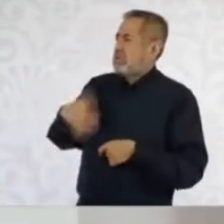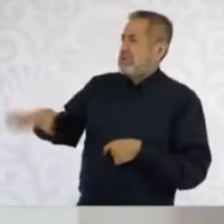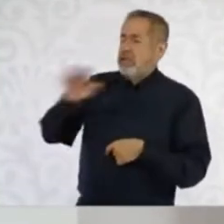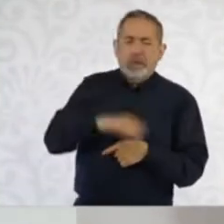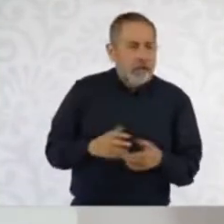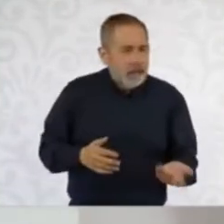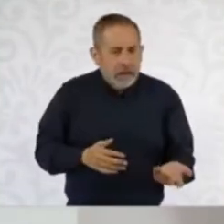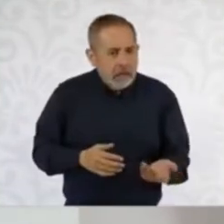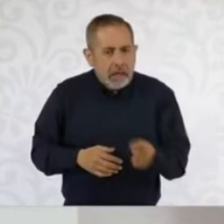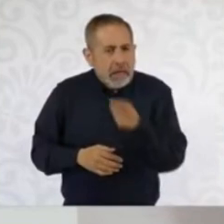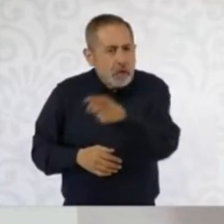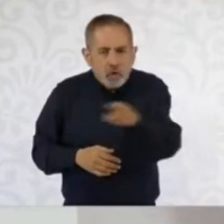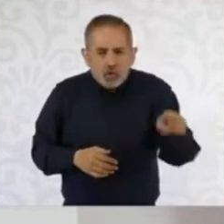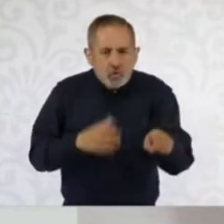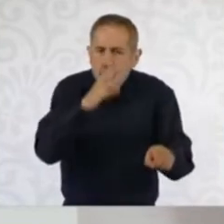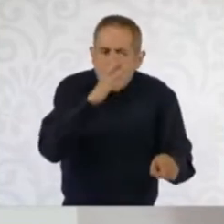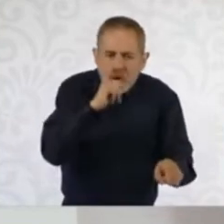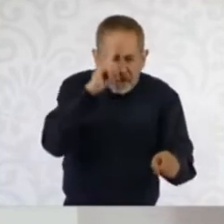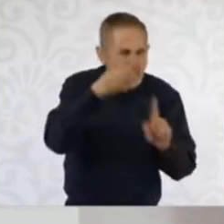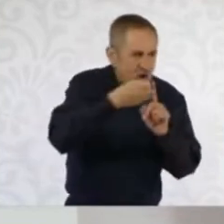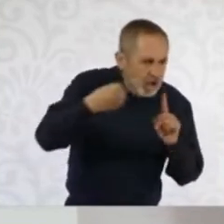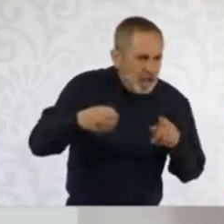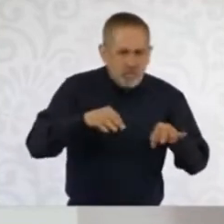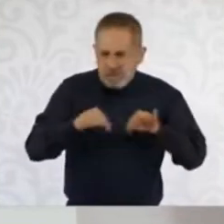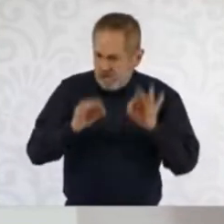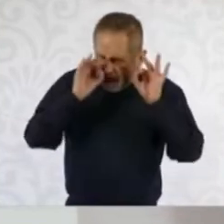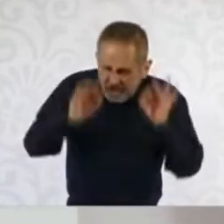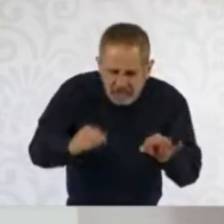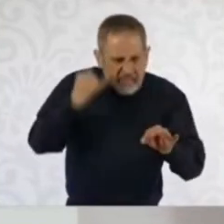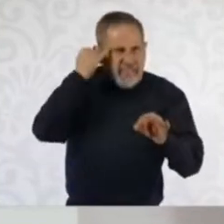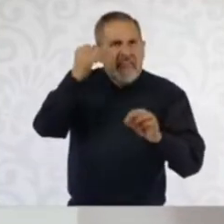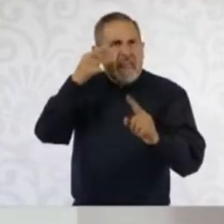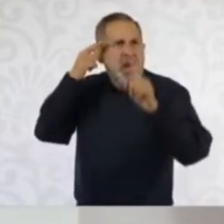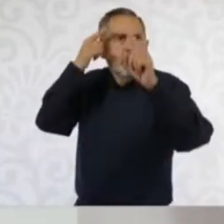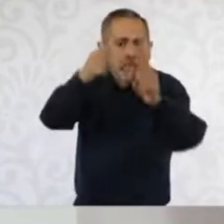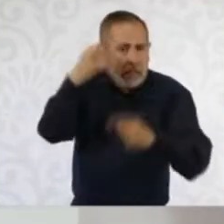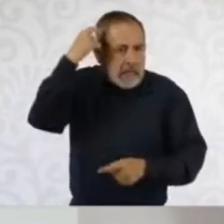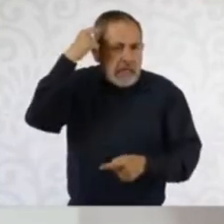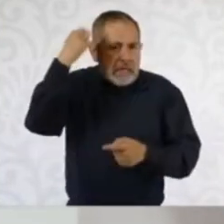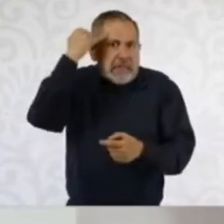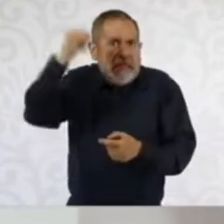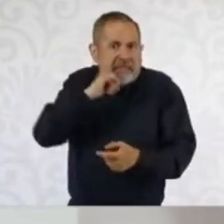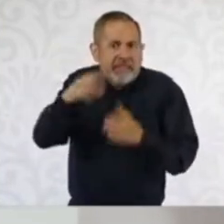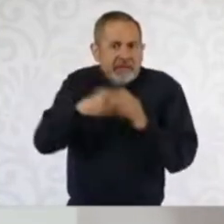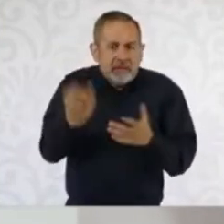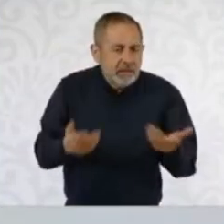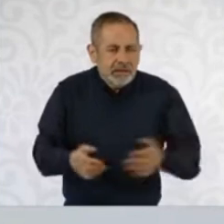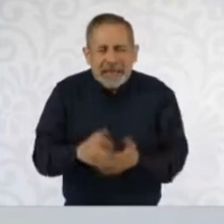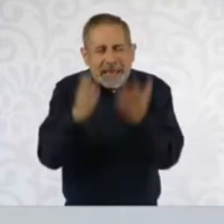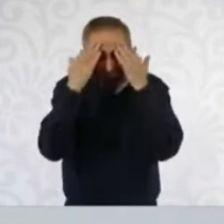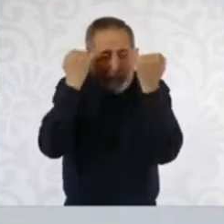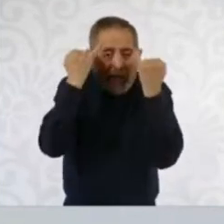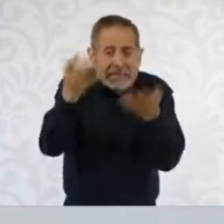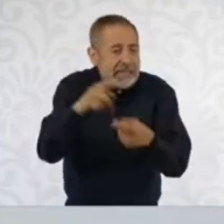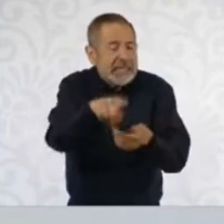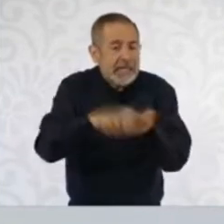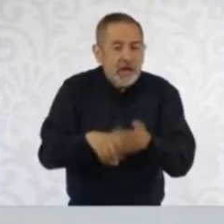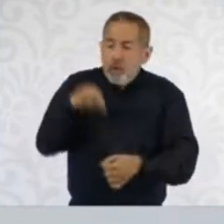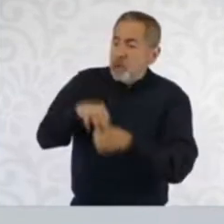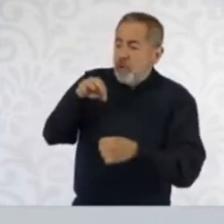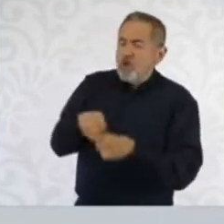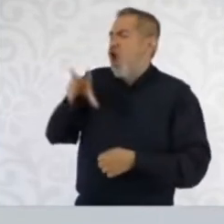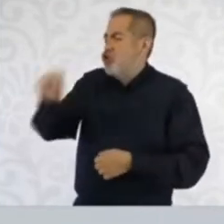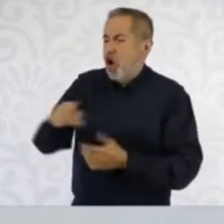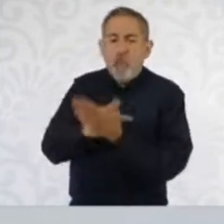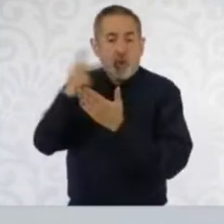no han podido organizarse ni tener una idea que pueda permear. Imagínense, votaron en contra de los programas sociales.